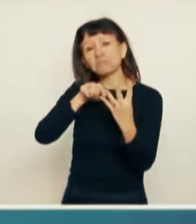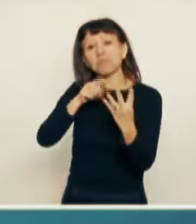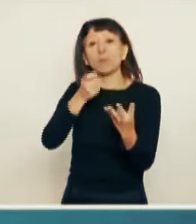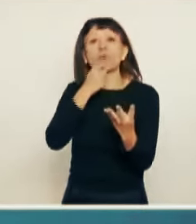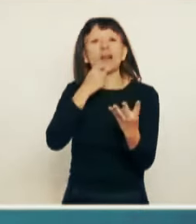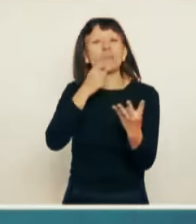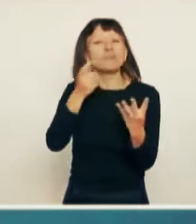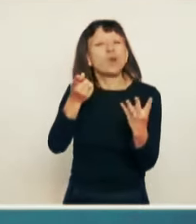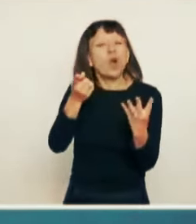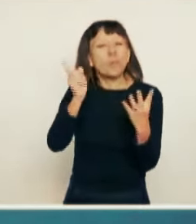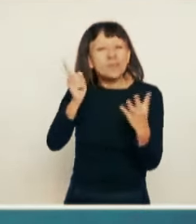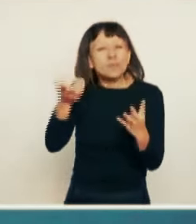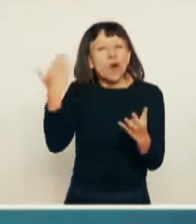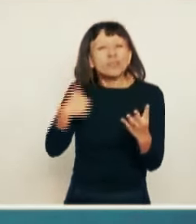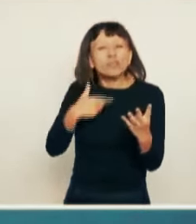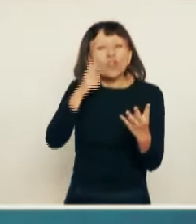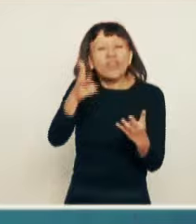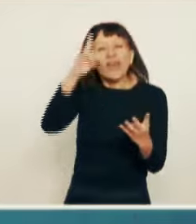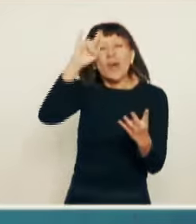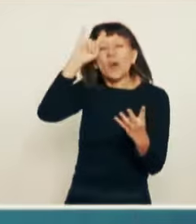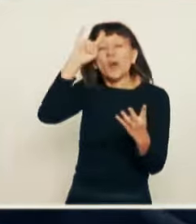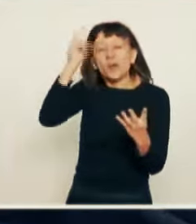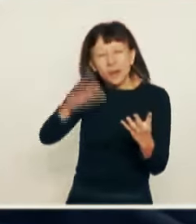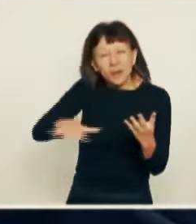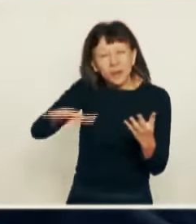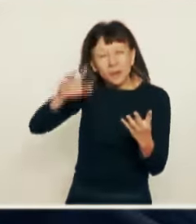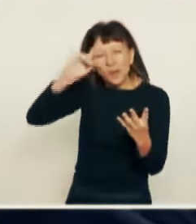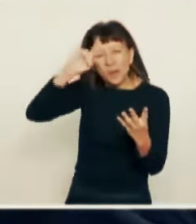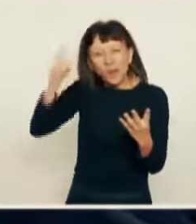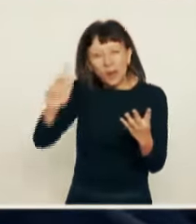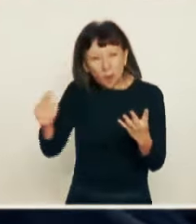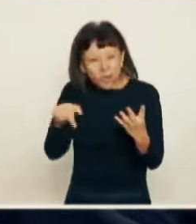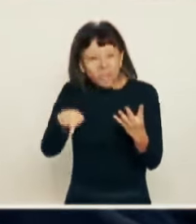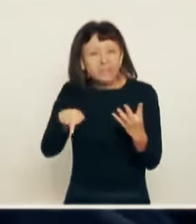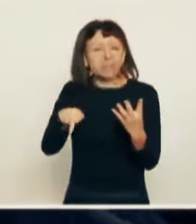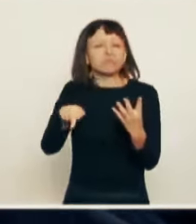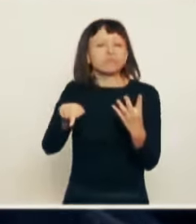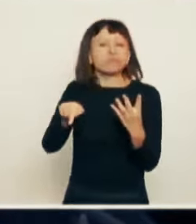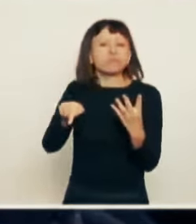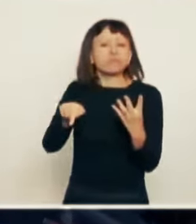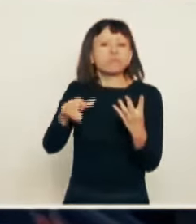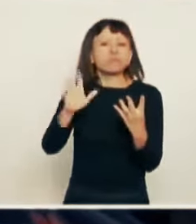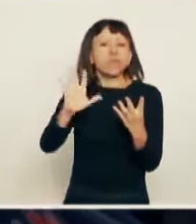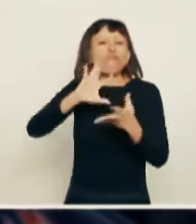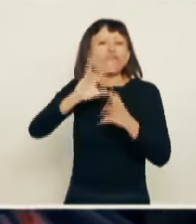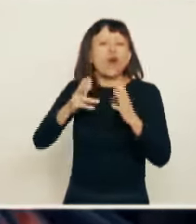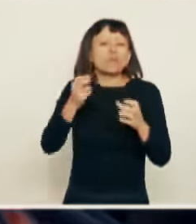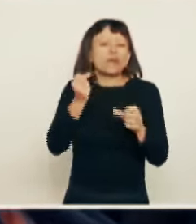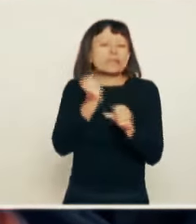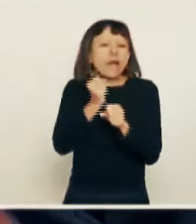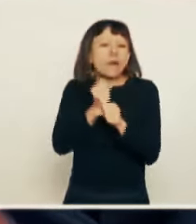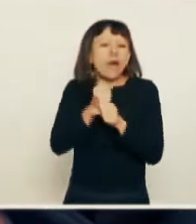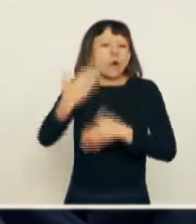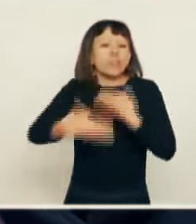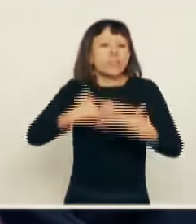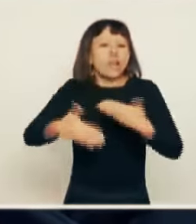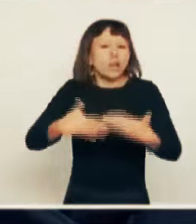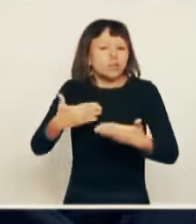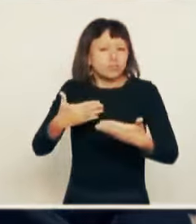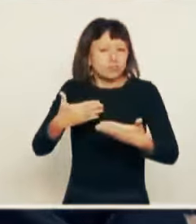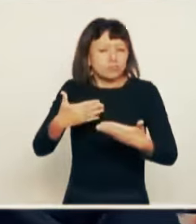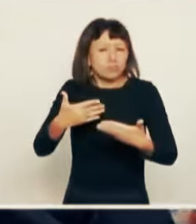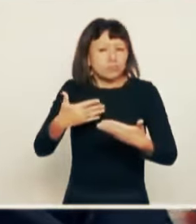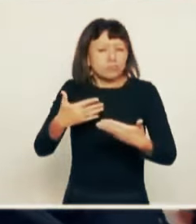Muerta, pero que tal como está desarrollado en nuestro país, nos preanuncia una economía